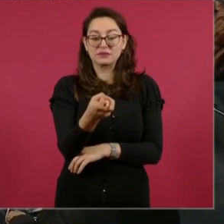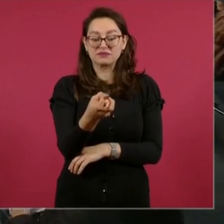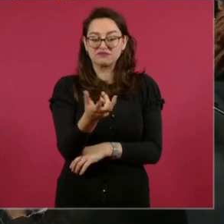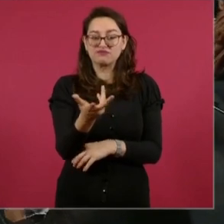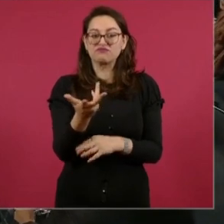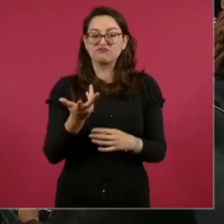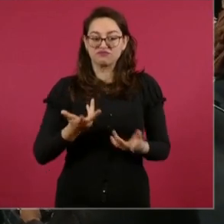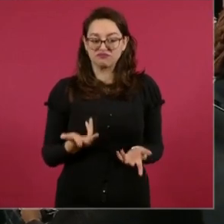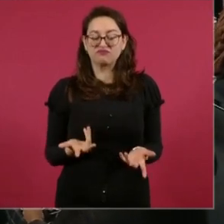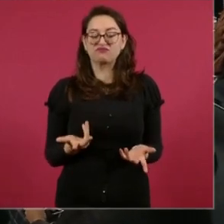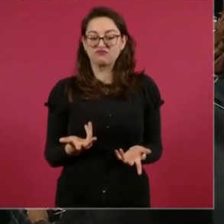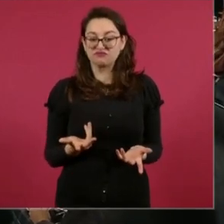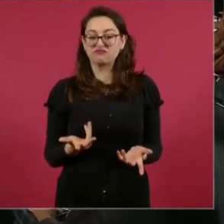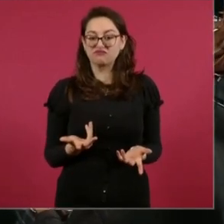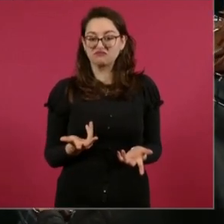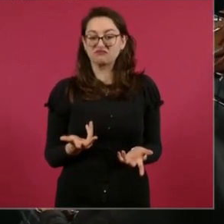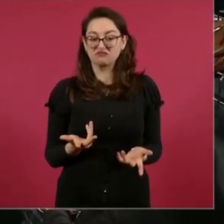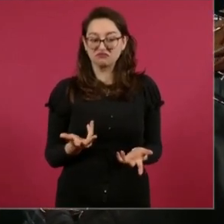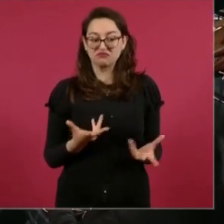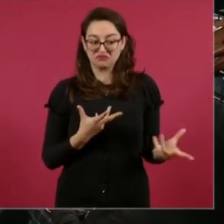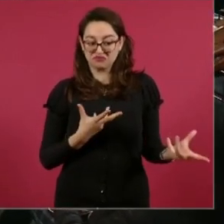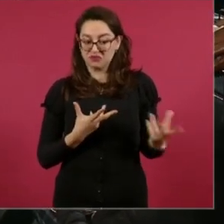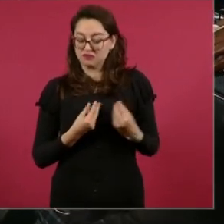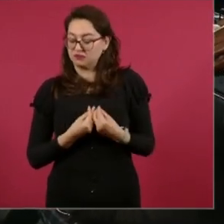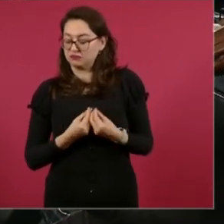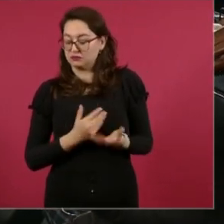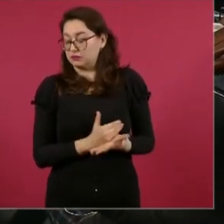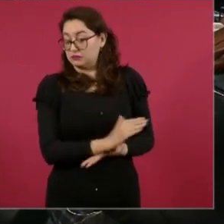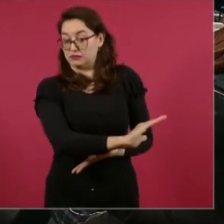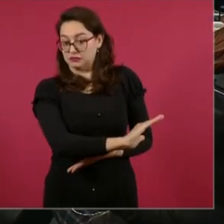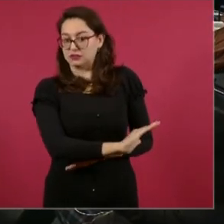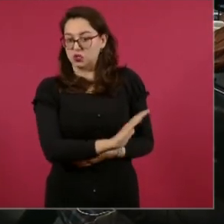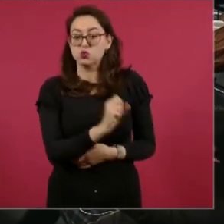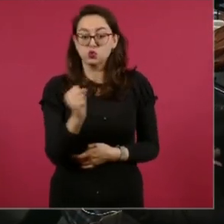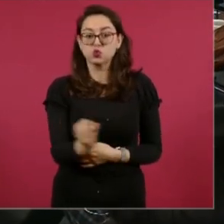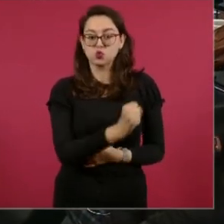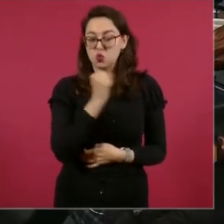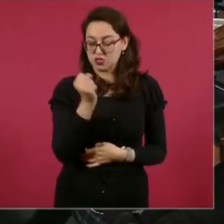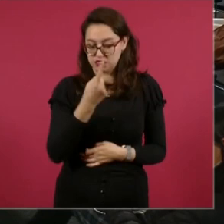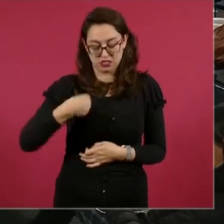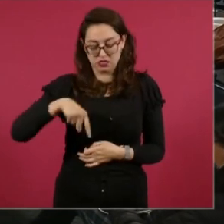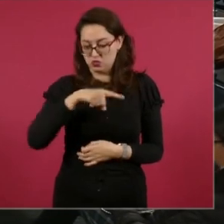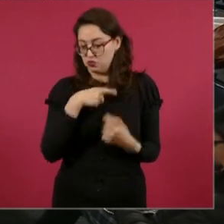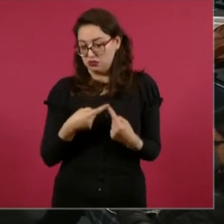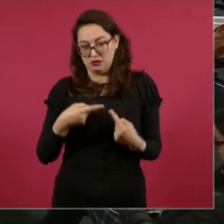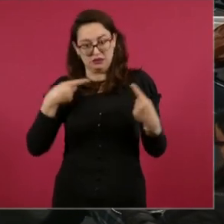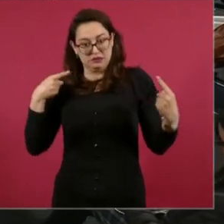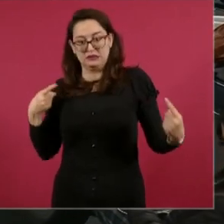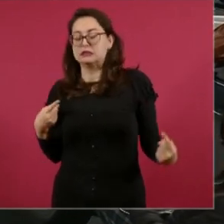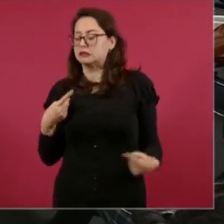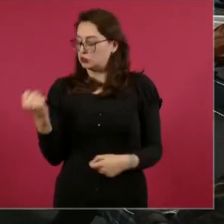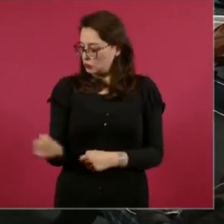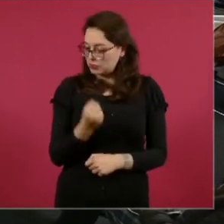qué bueno que no están con nosotros. Qué bueno que somos distintos.